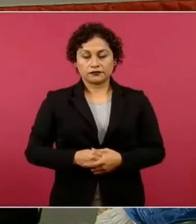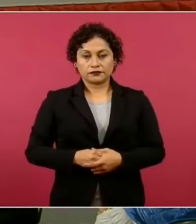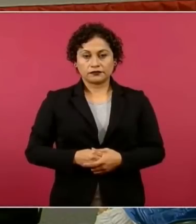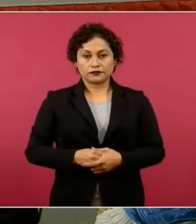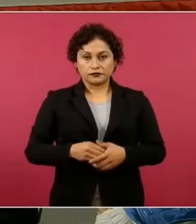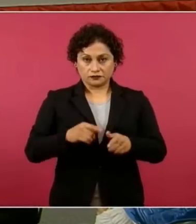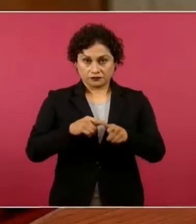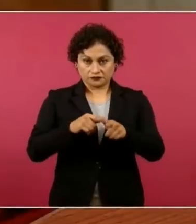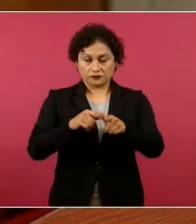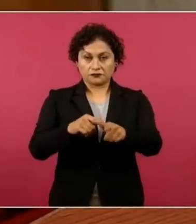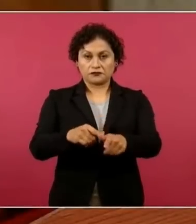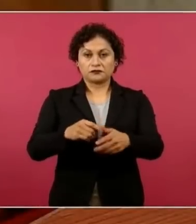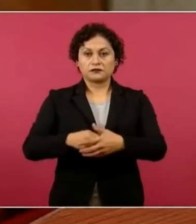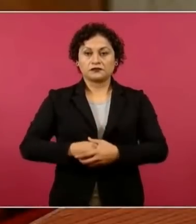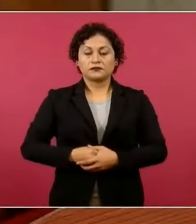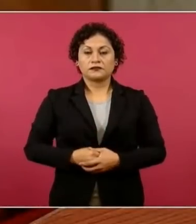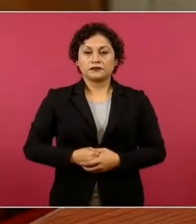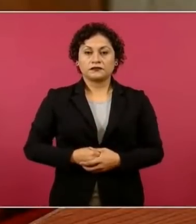¿Seguimos?